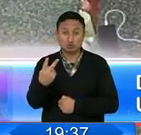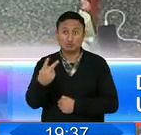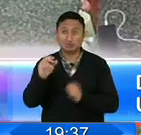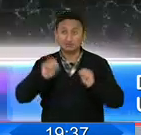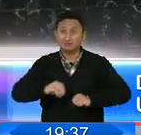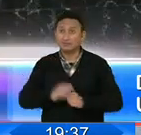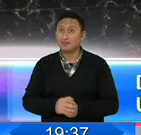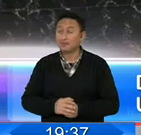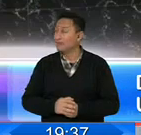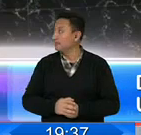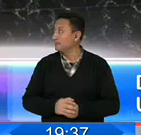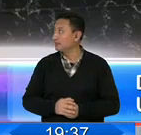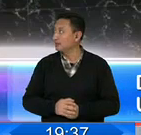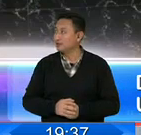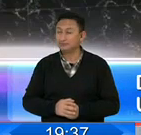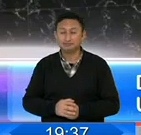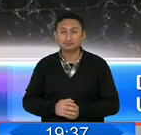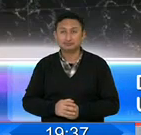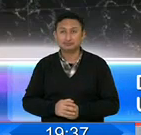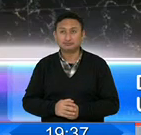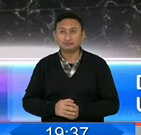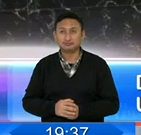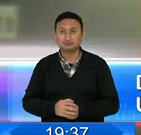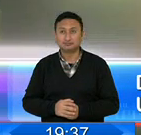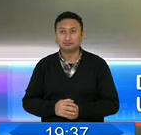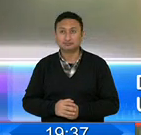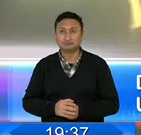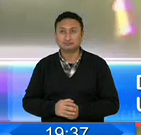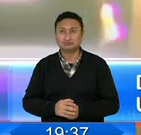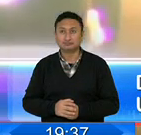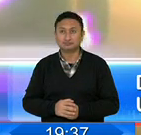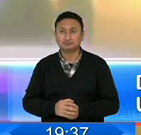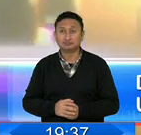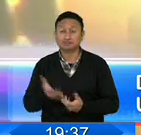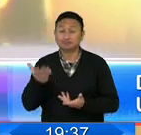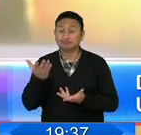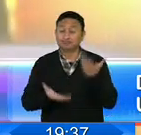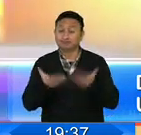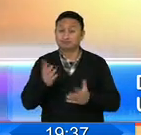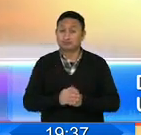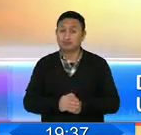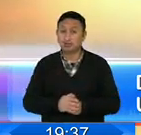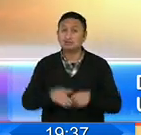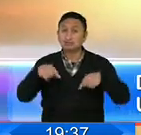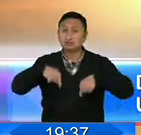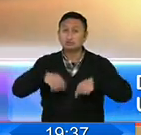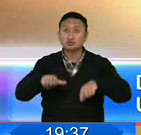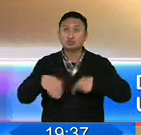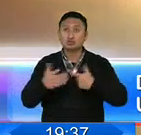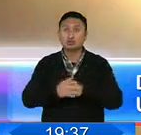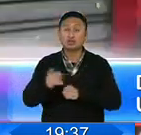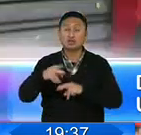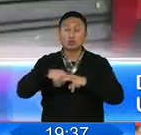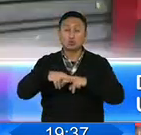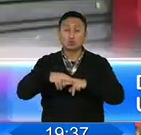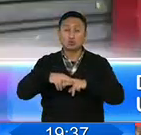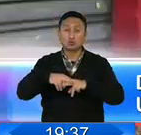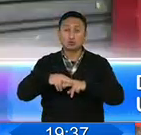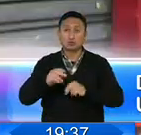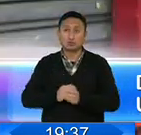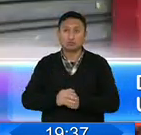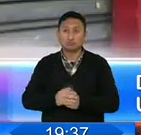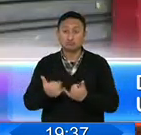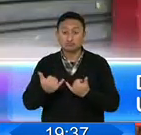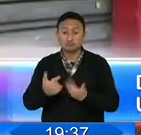las pertenencias de dos comensales. Aparentemente, se movilizaban en un taxi. Ahora tuve que